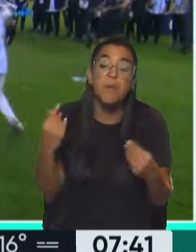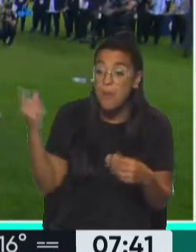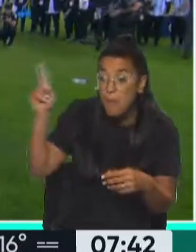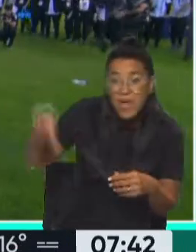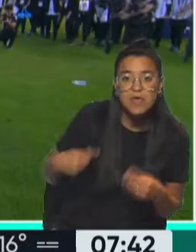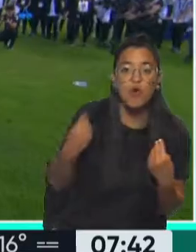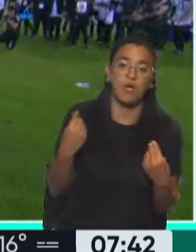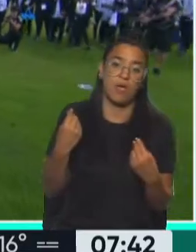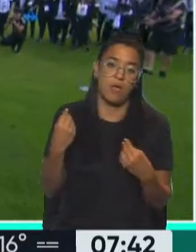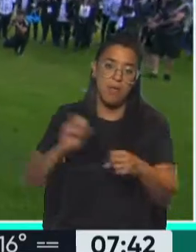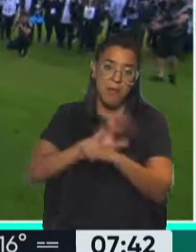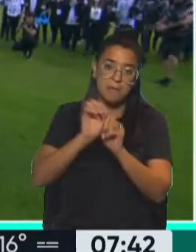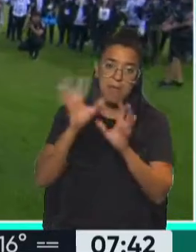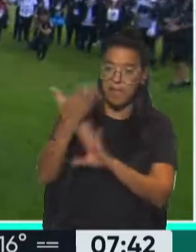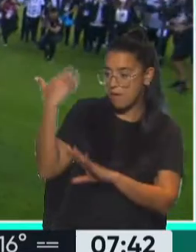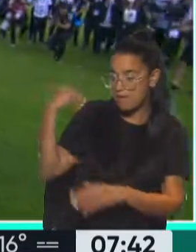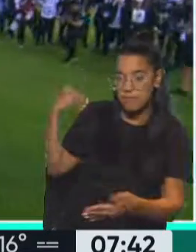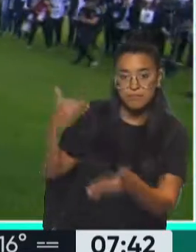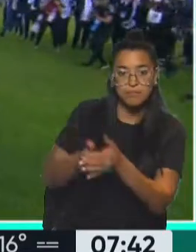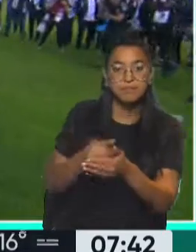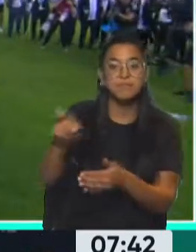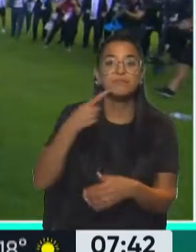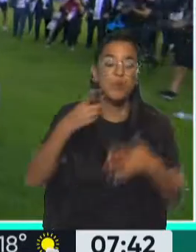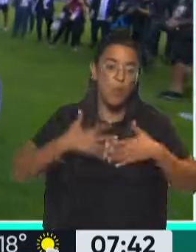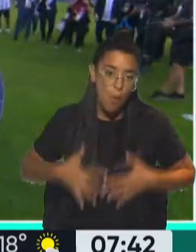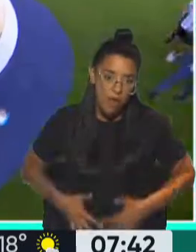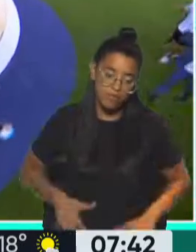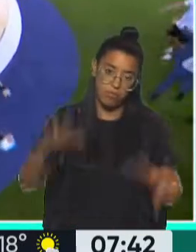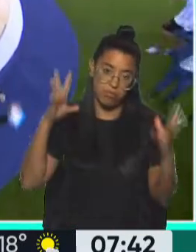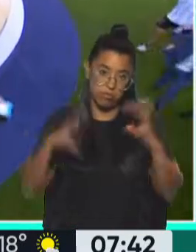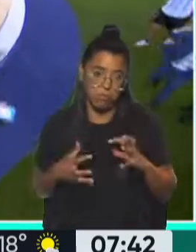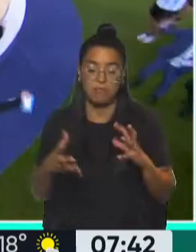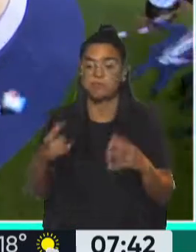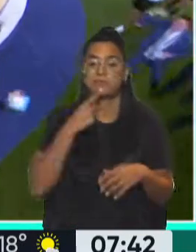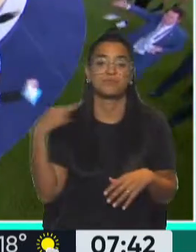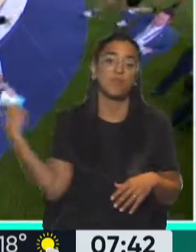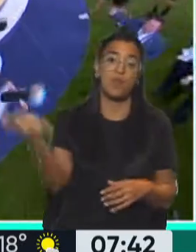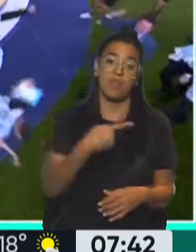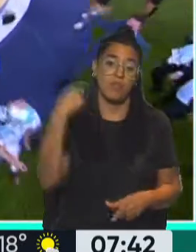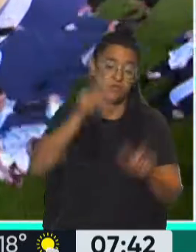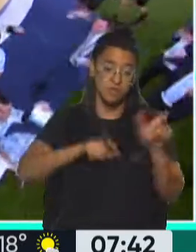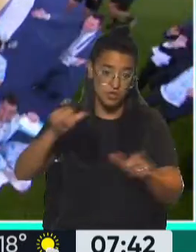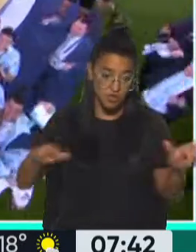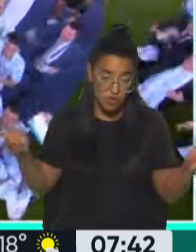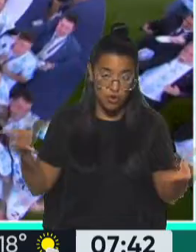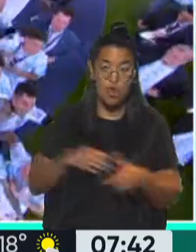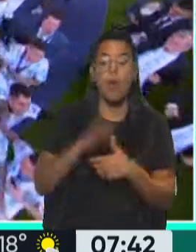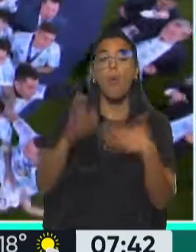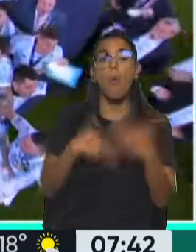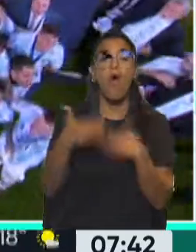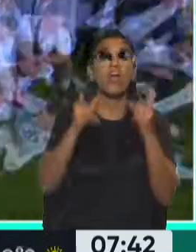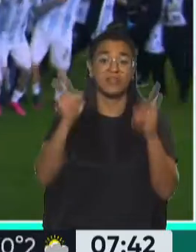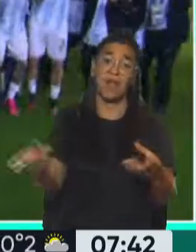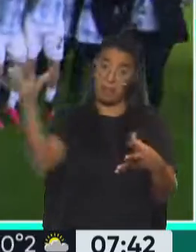una pandemia. La pandemia afectó los cuerpos de todos los seres humanos. Los jugadores también